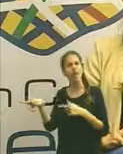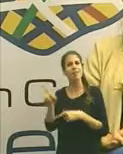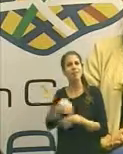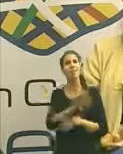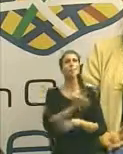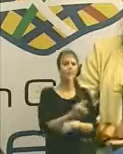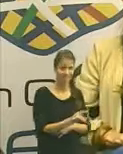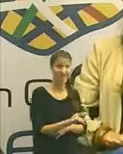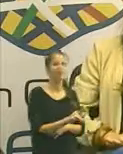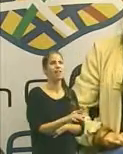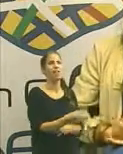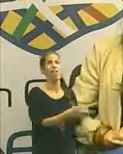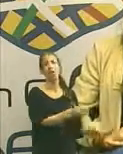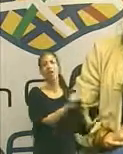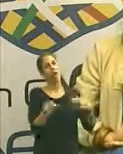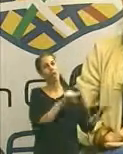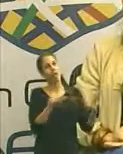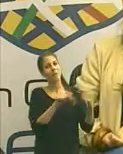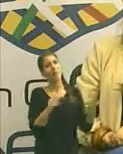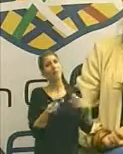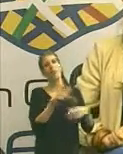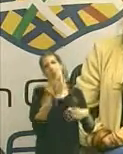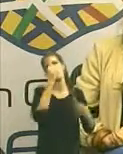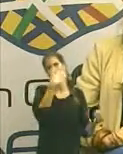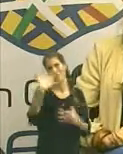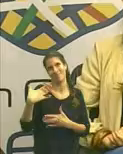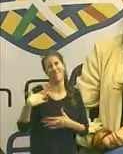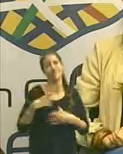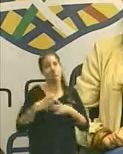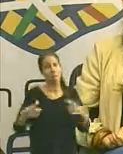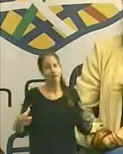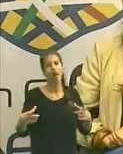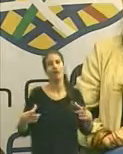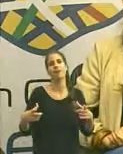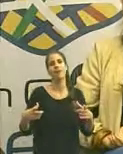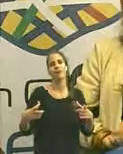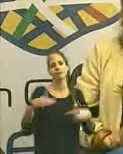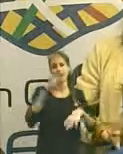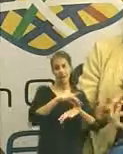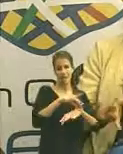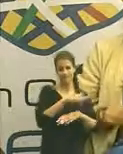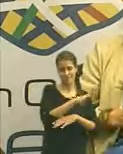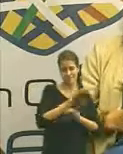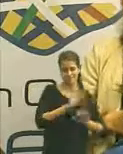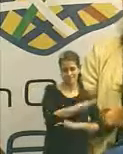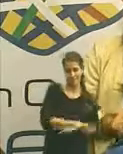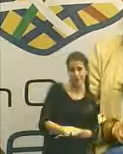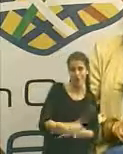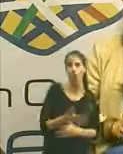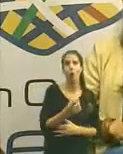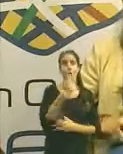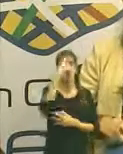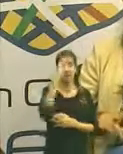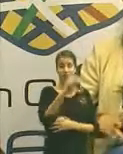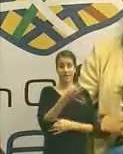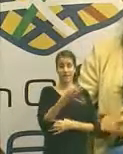Cada vez más. En neurólogos, pediatras, ya van derivando. Pues mira, le deberías de...